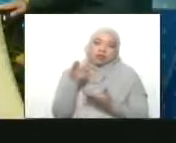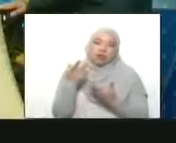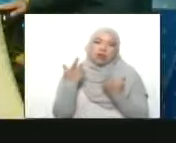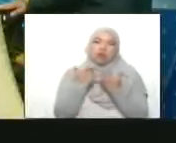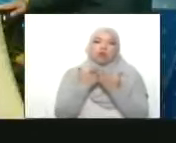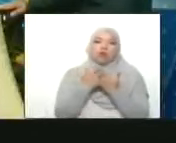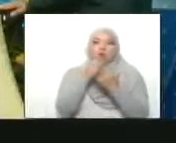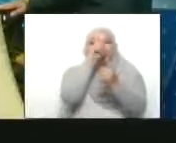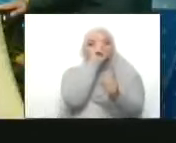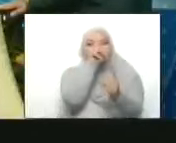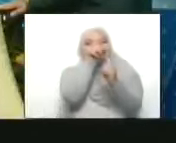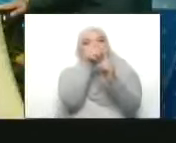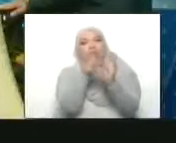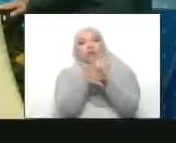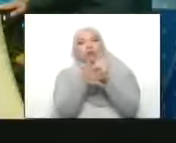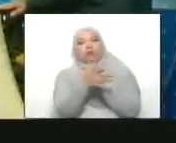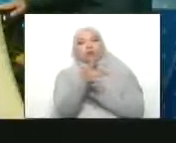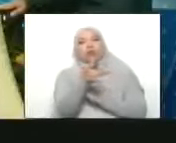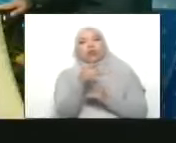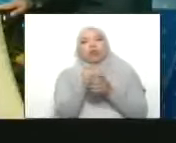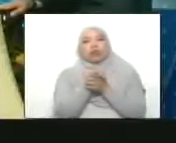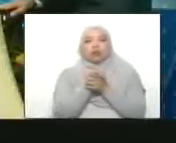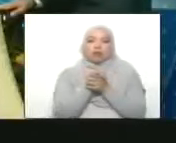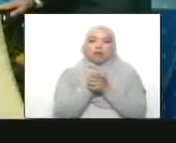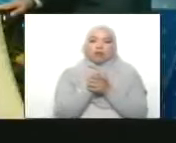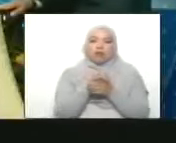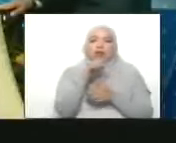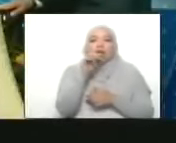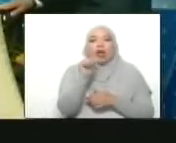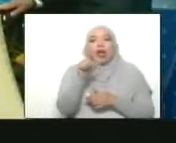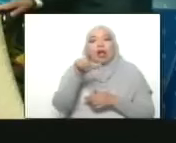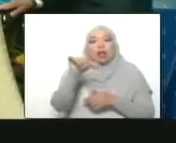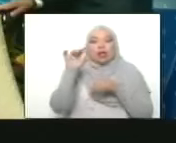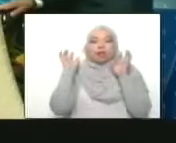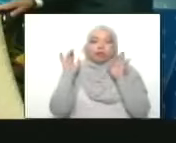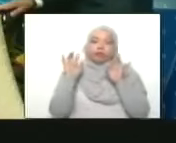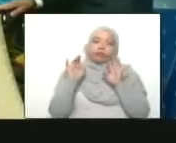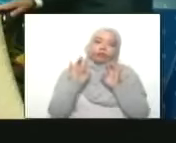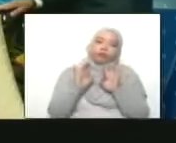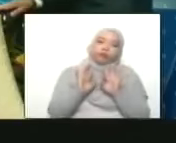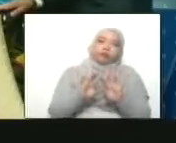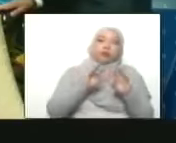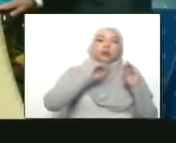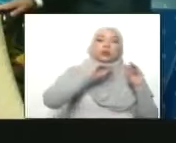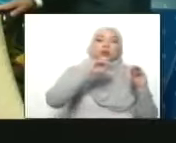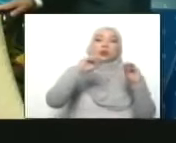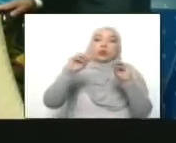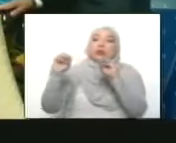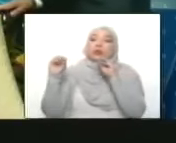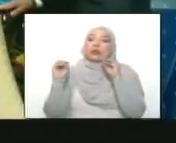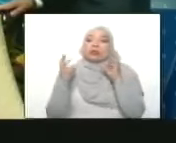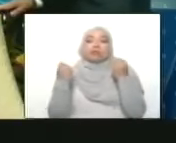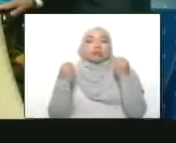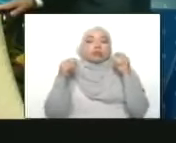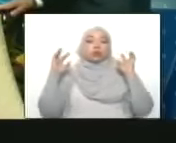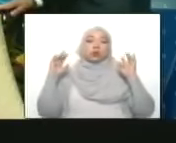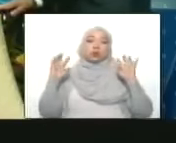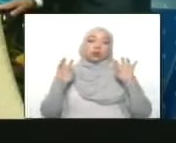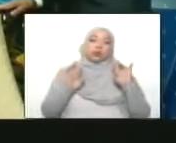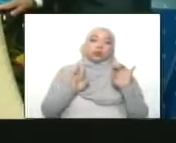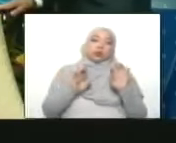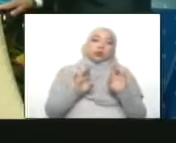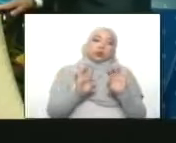era un orientador. Ali convocaba masas, convocaba como nadie. Así es. Ali